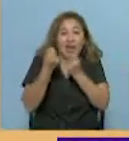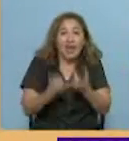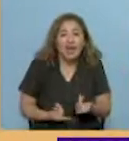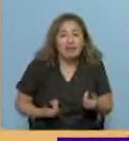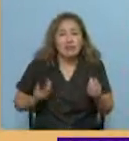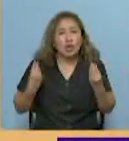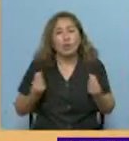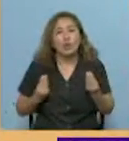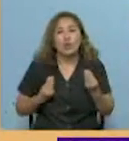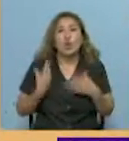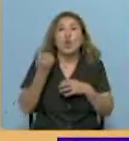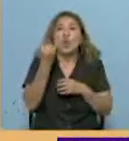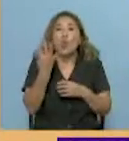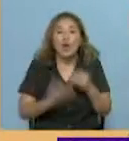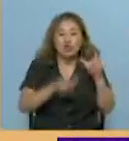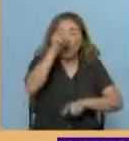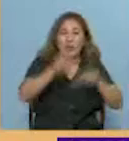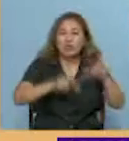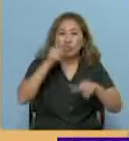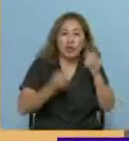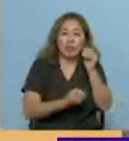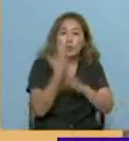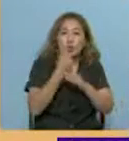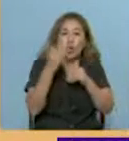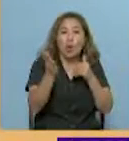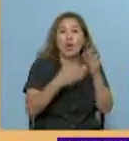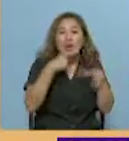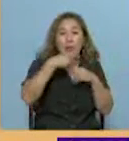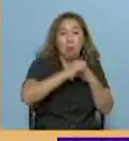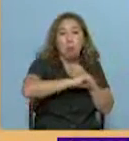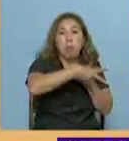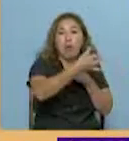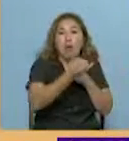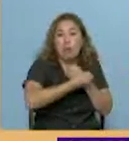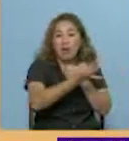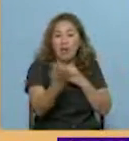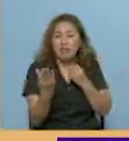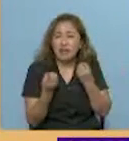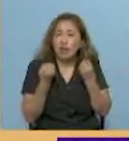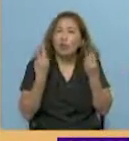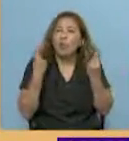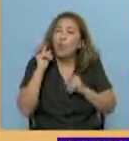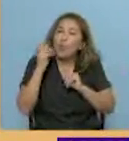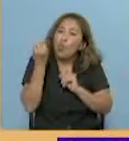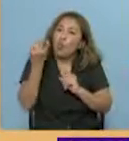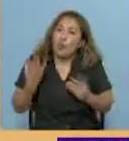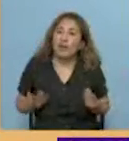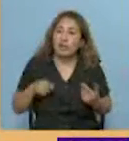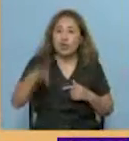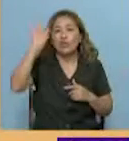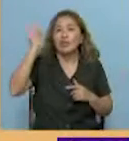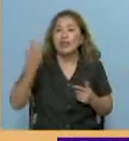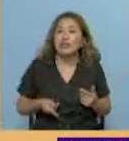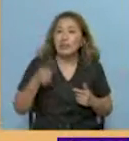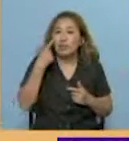que vamos a tener cuáles son los volumen que el productor va a tener para poder surgir la otra campaña es decir todas estas cosas entendemos que se